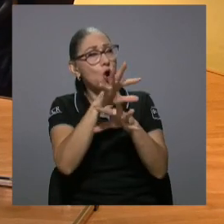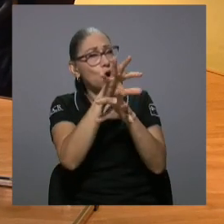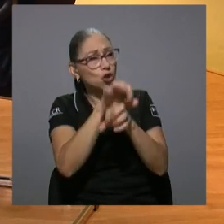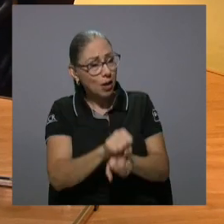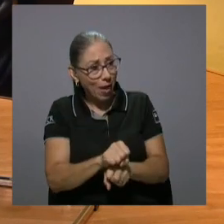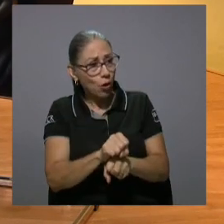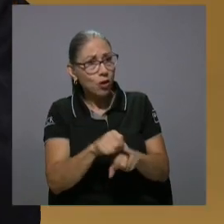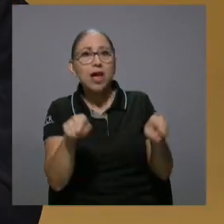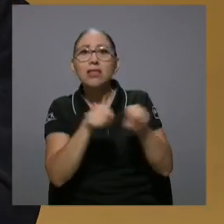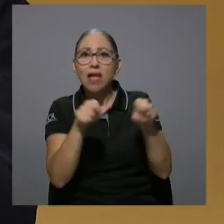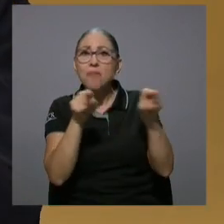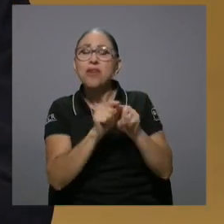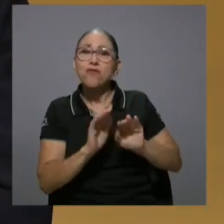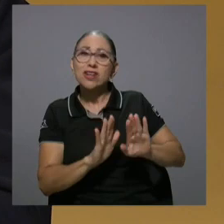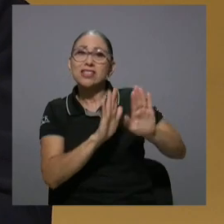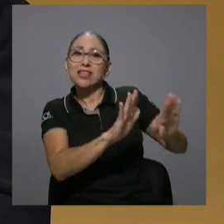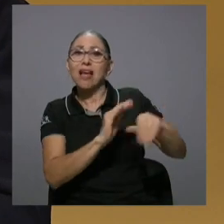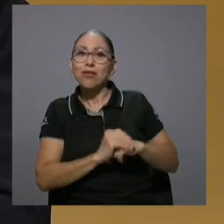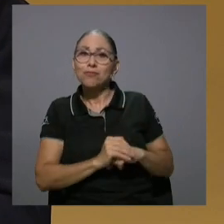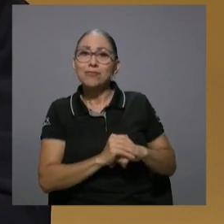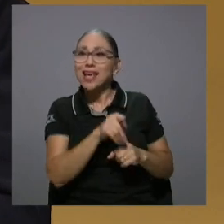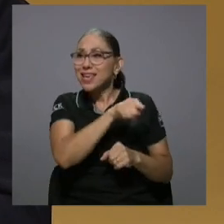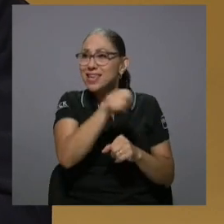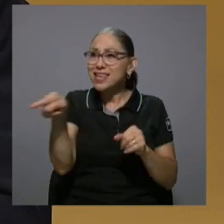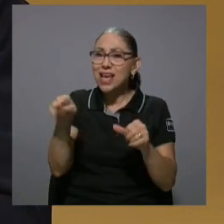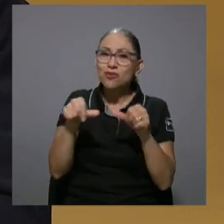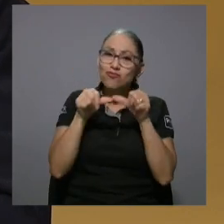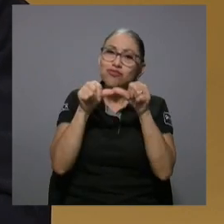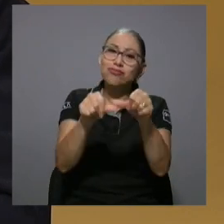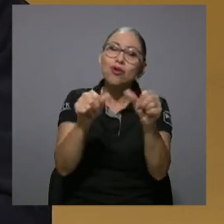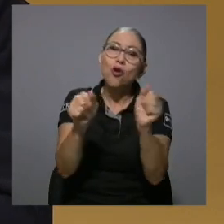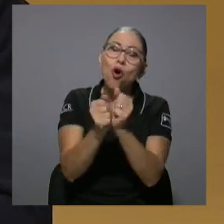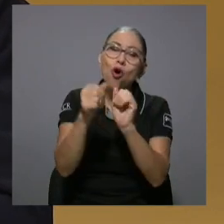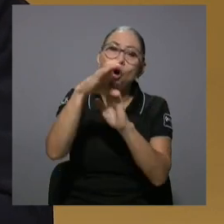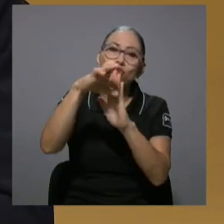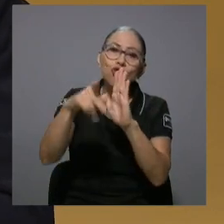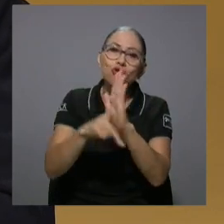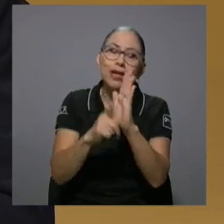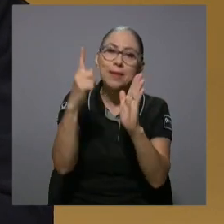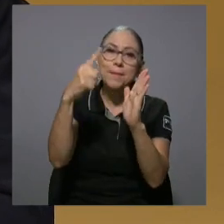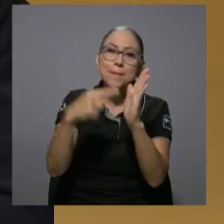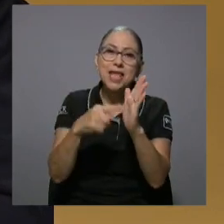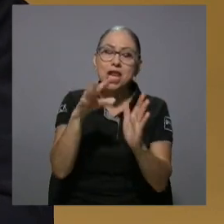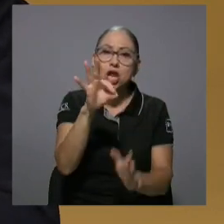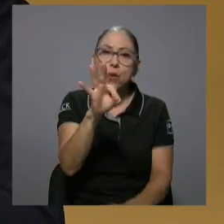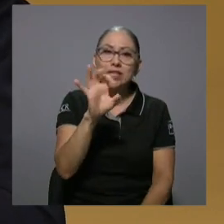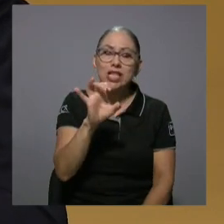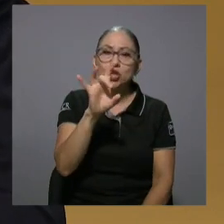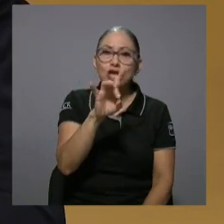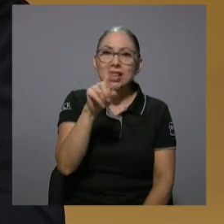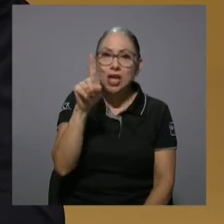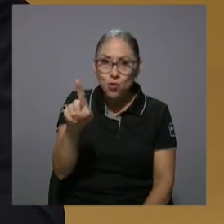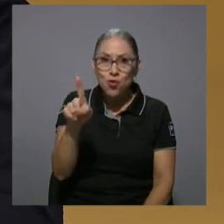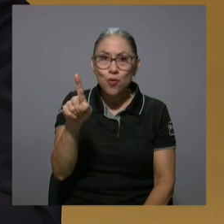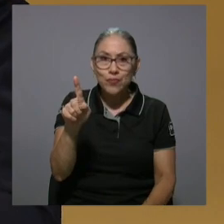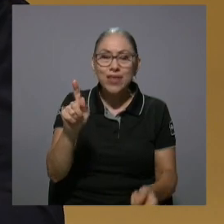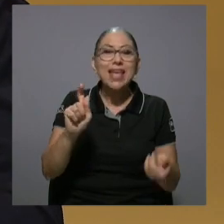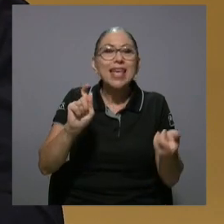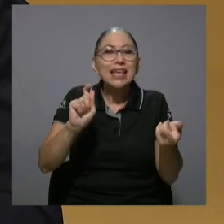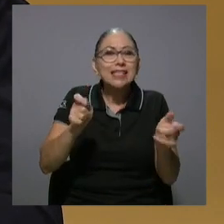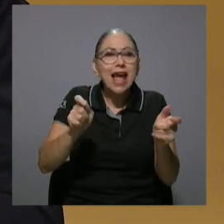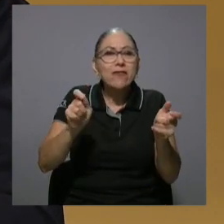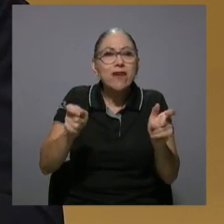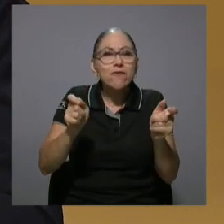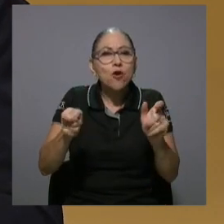fue rechazado y se quedaron con la Constitución de 1981, que se ha reformado mucho a lo